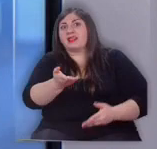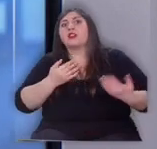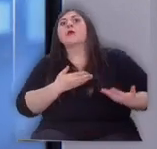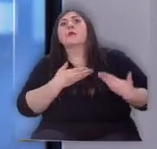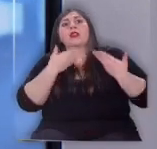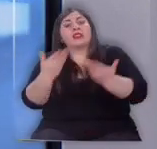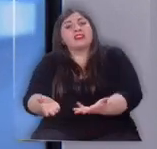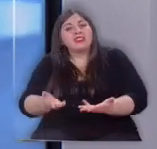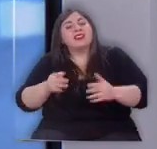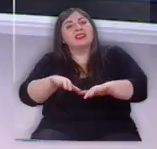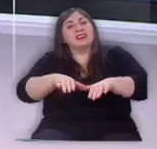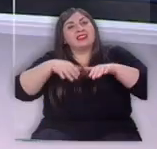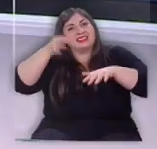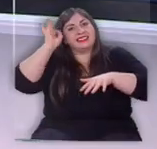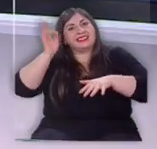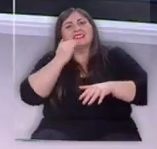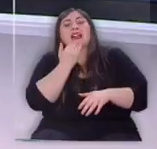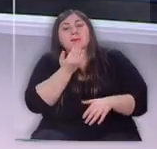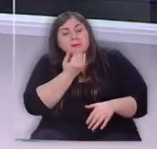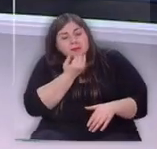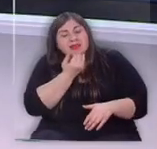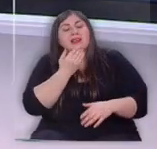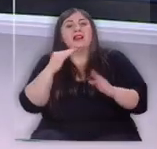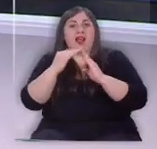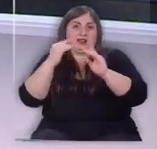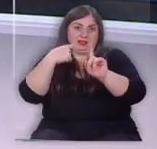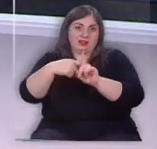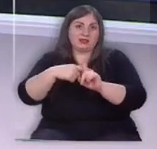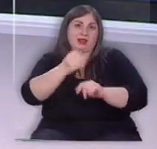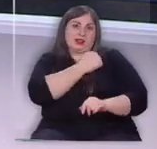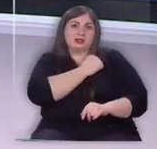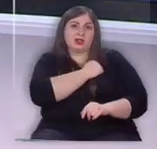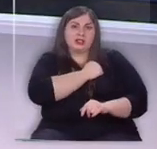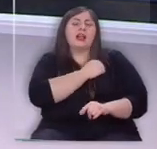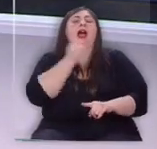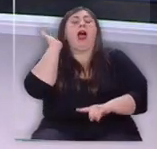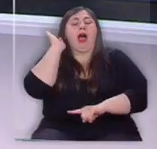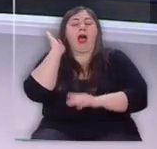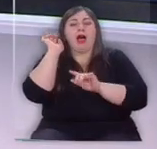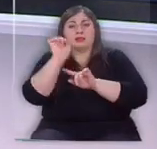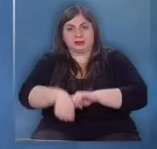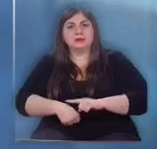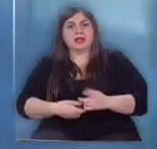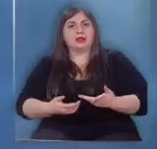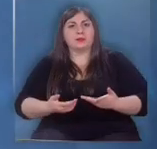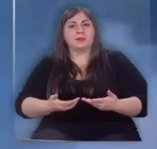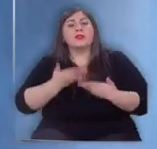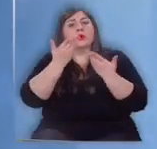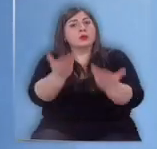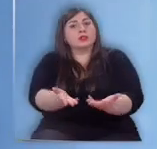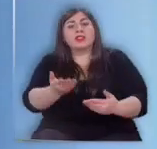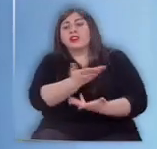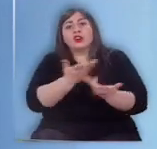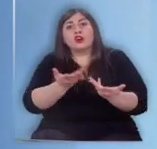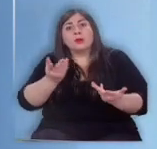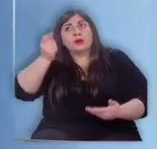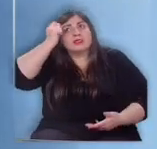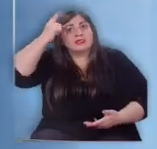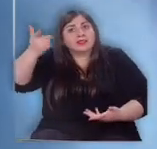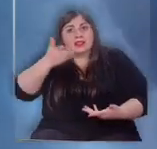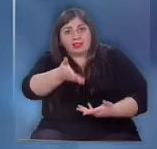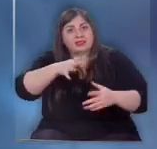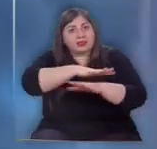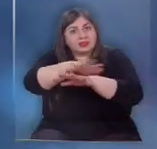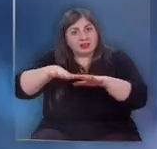sus cultos y también la iglesia católica, y ha obedecido disciplinadamente. Ahora, alcaldesa, ¿ustedes cómo se enteran de esta situación? Porque me imagino yo